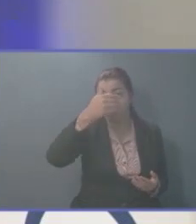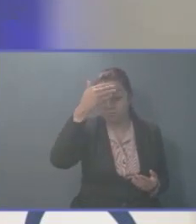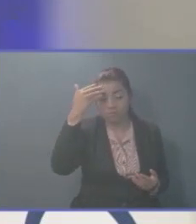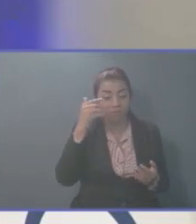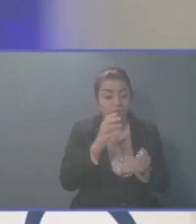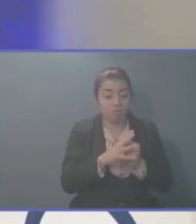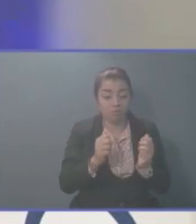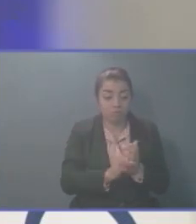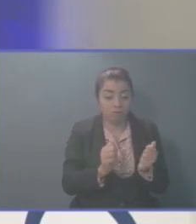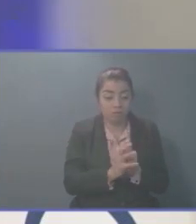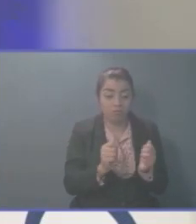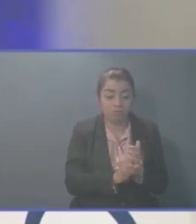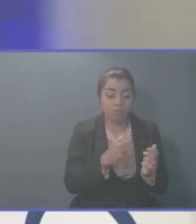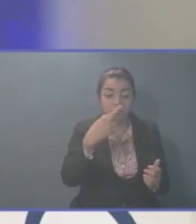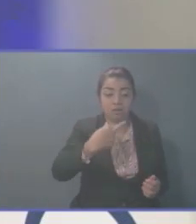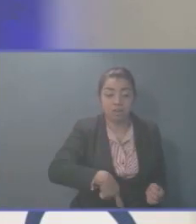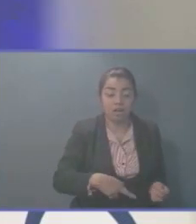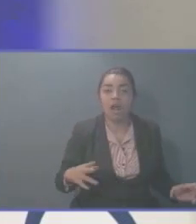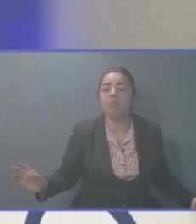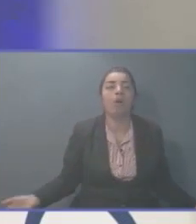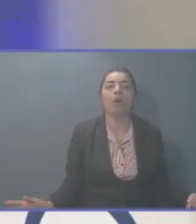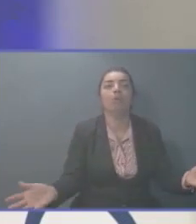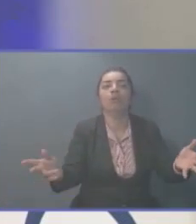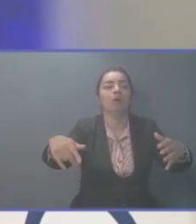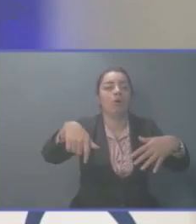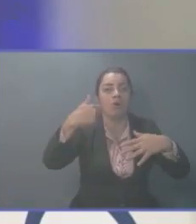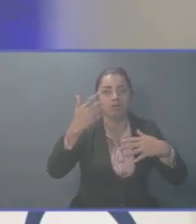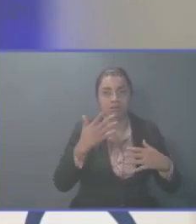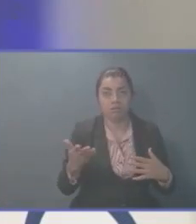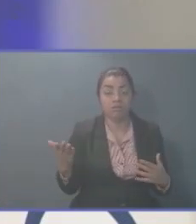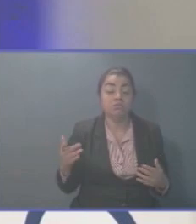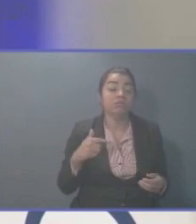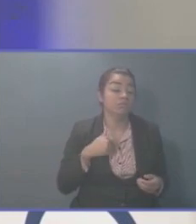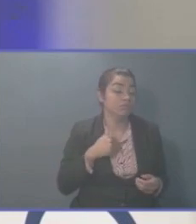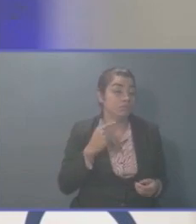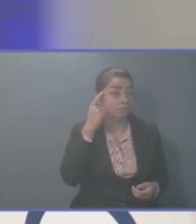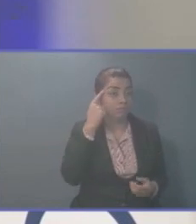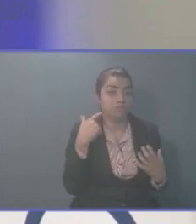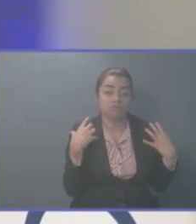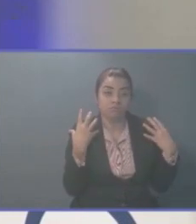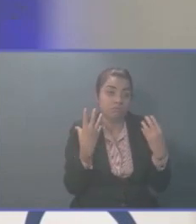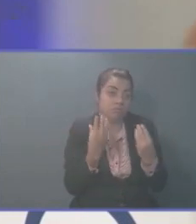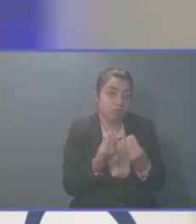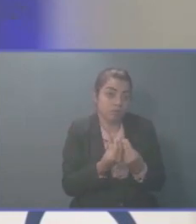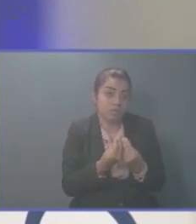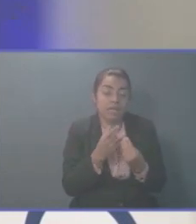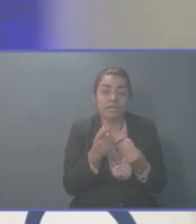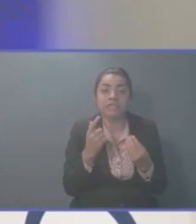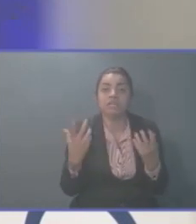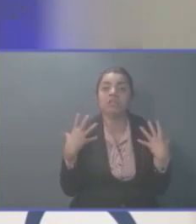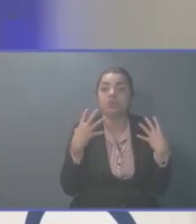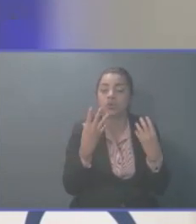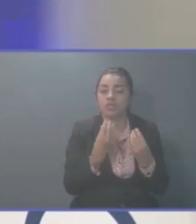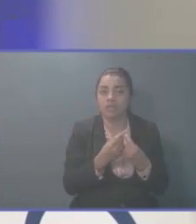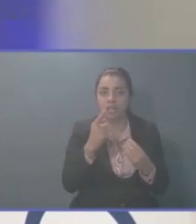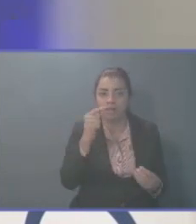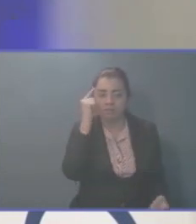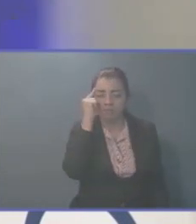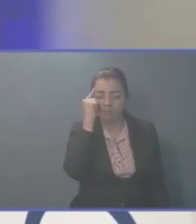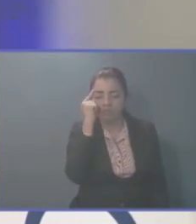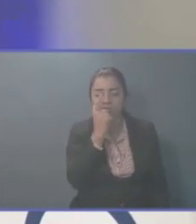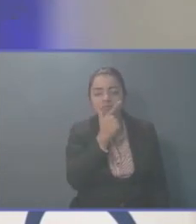problemas reales. Yo creo que una de las también de los desafíos que tenemos como sociedad es ser una sociedad siempre